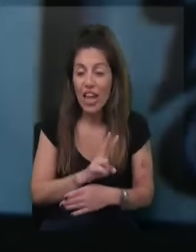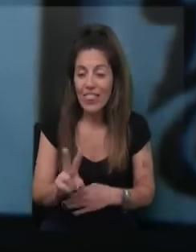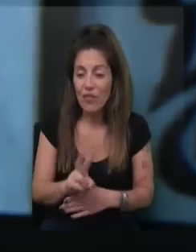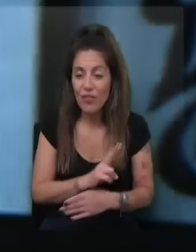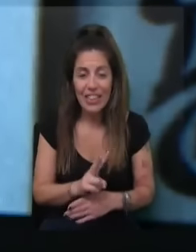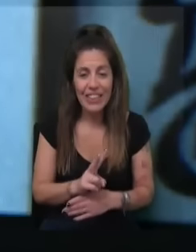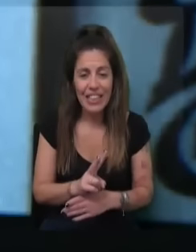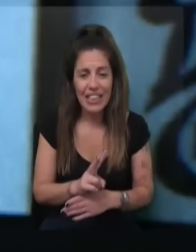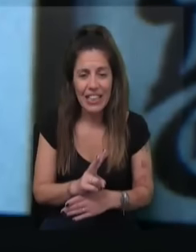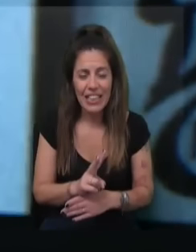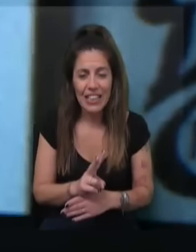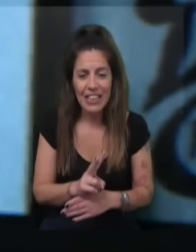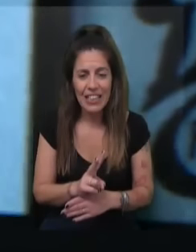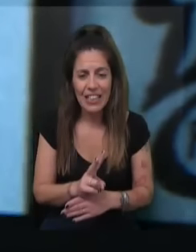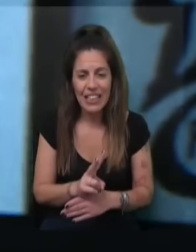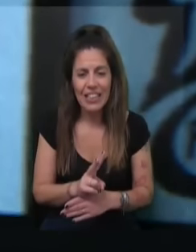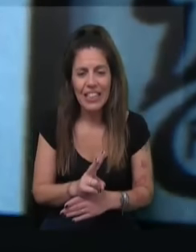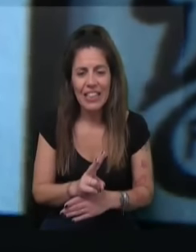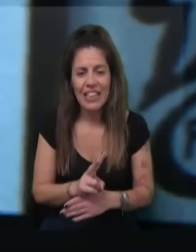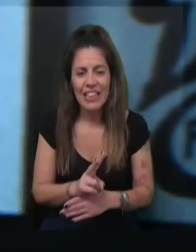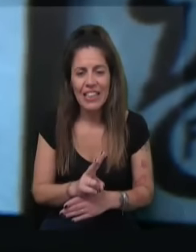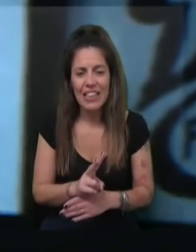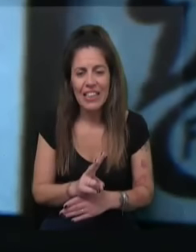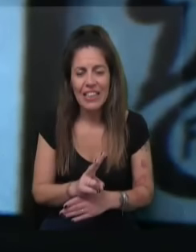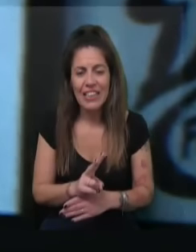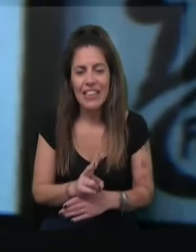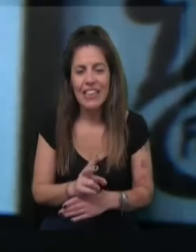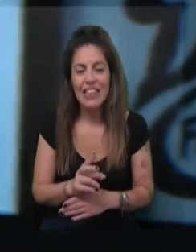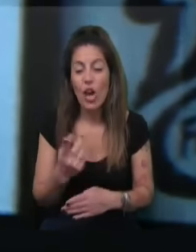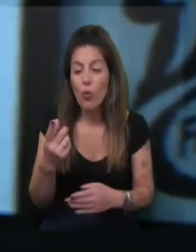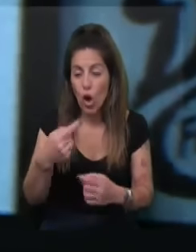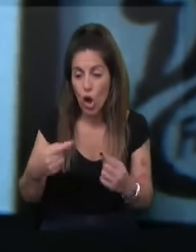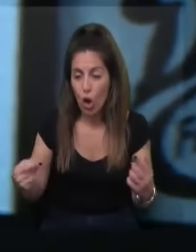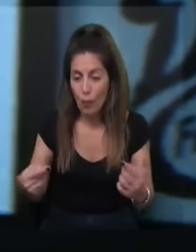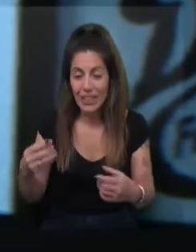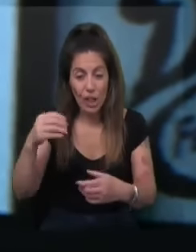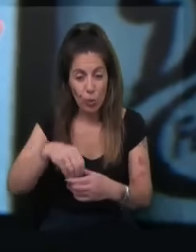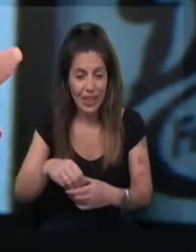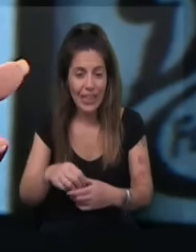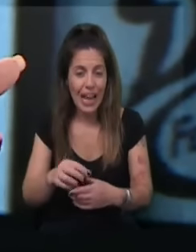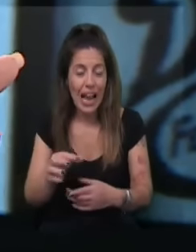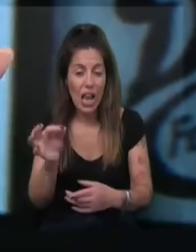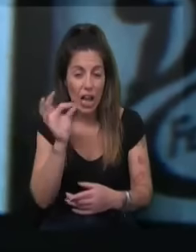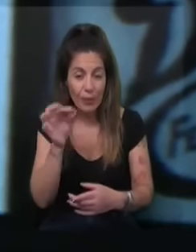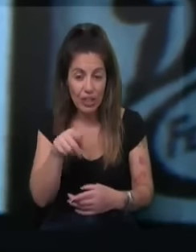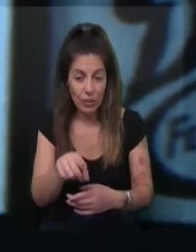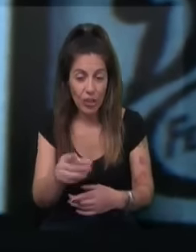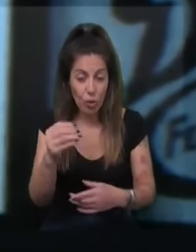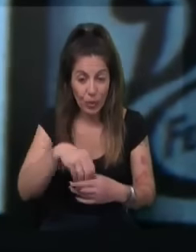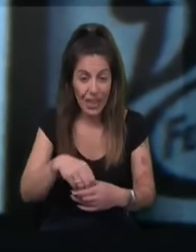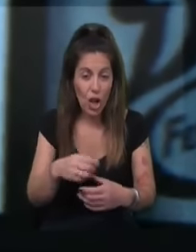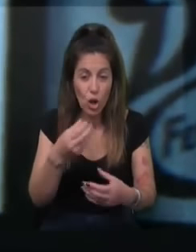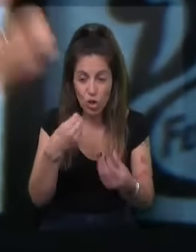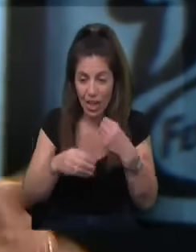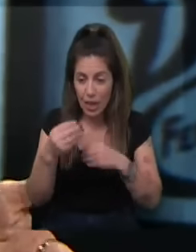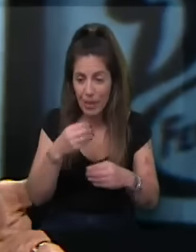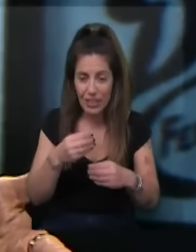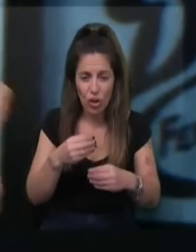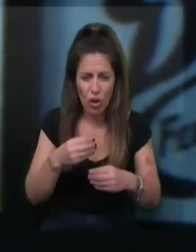cbd estuviera el canabidiol uno de los componentes del estuviera en los alimentos es una